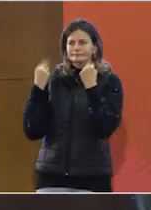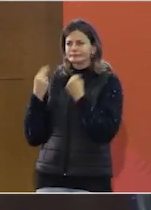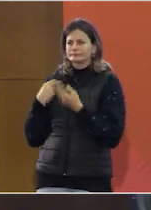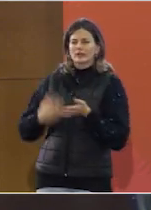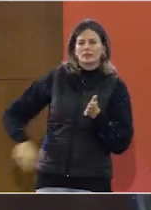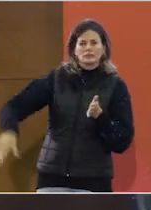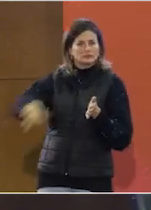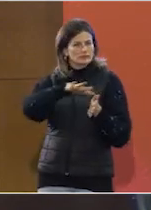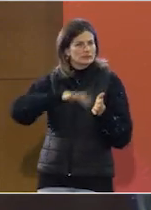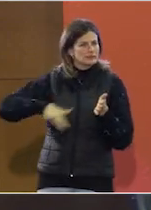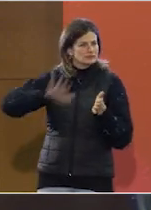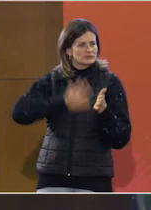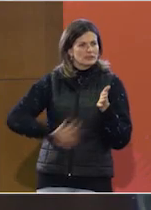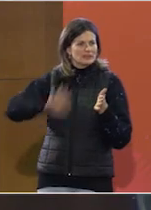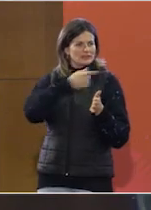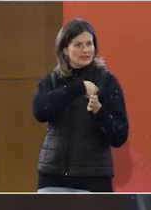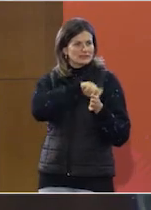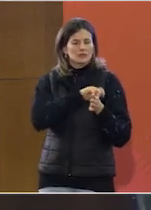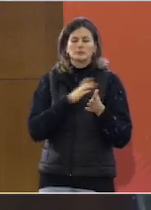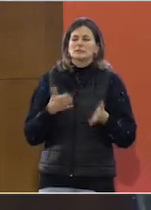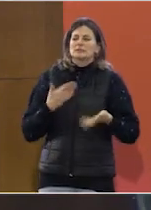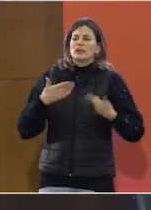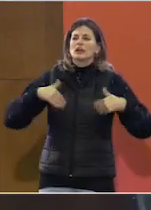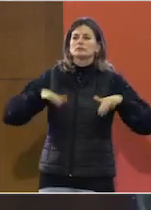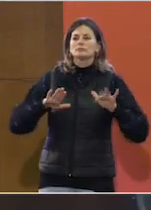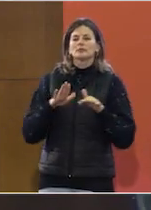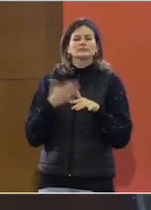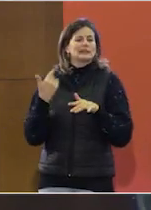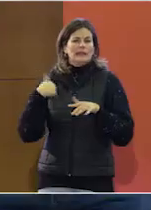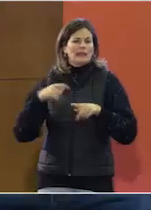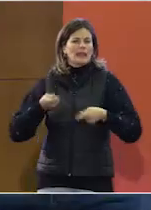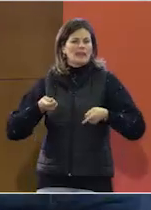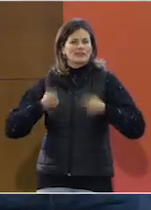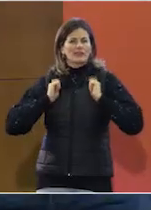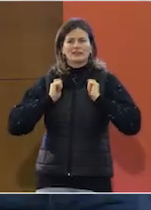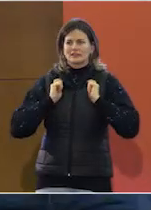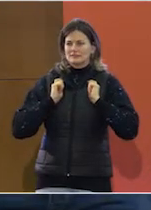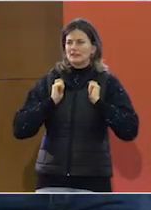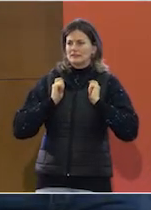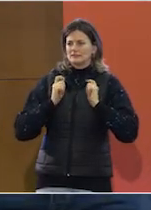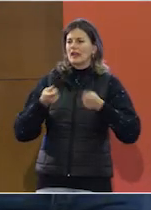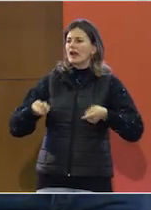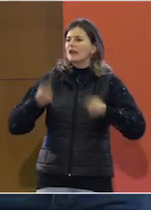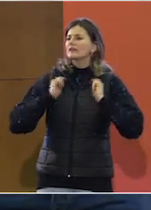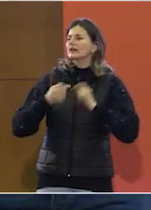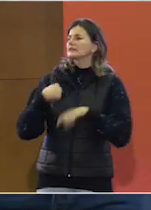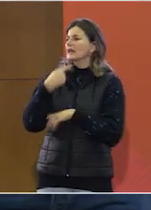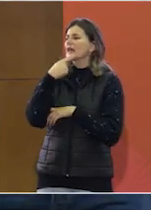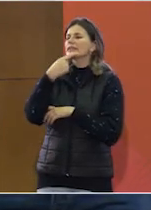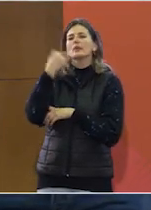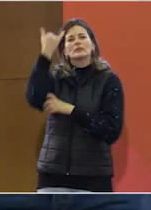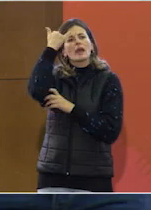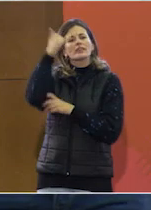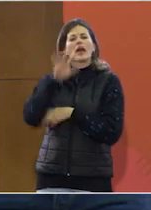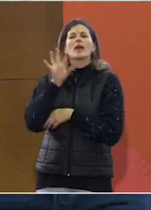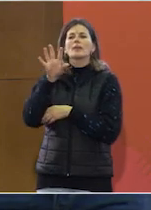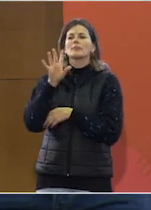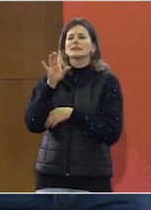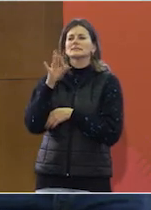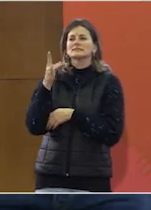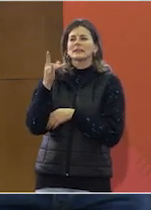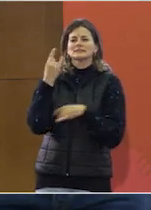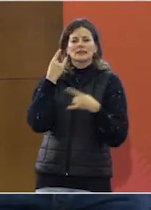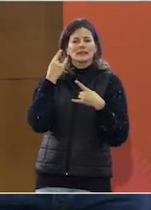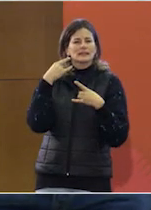tierras de su país, es probablemente haber fracasado a la hora de construir una idea de país atractiva